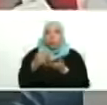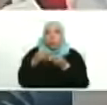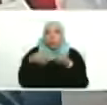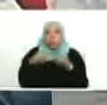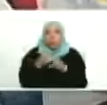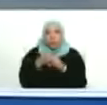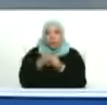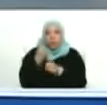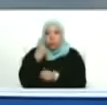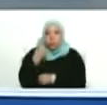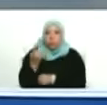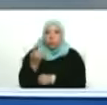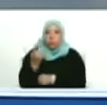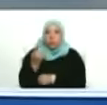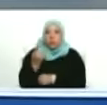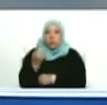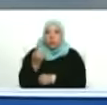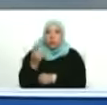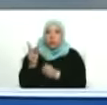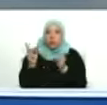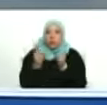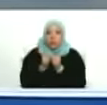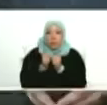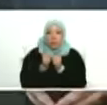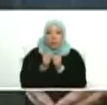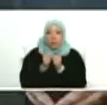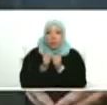Y yo la vi, ella me vio,